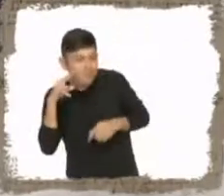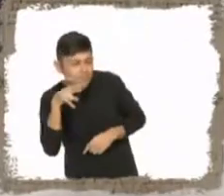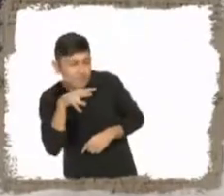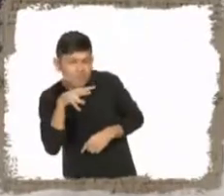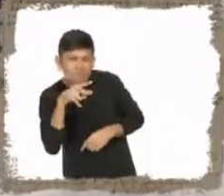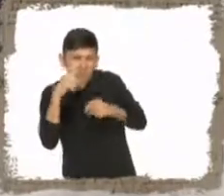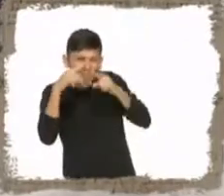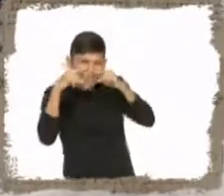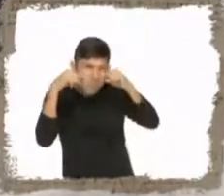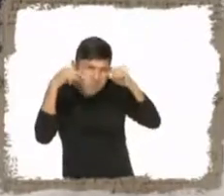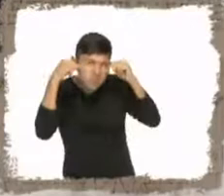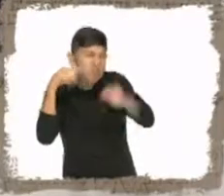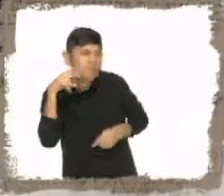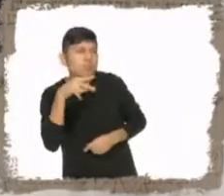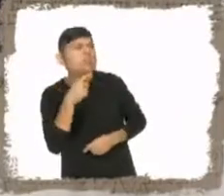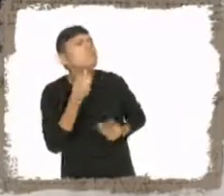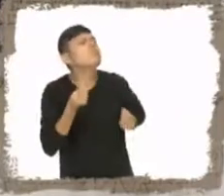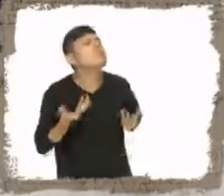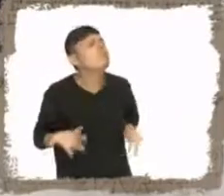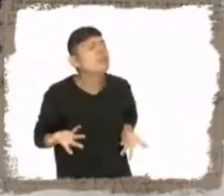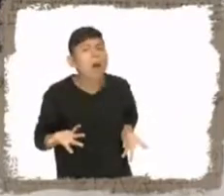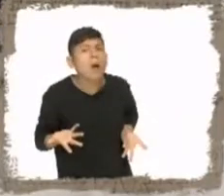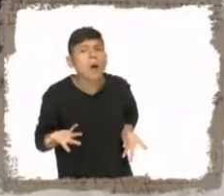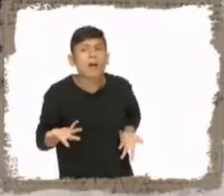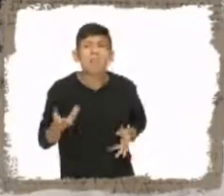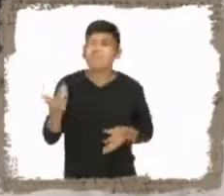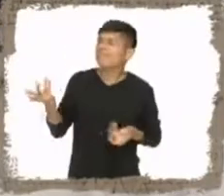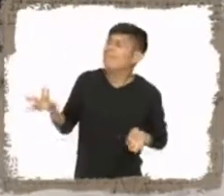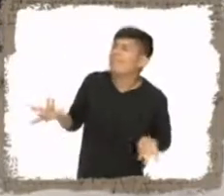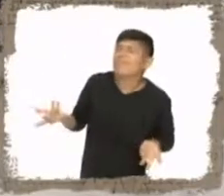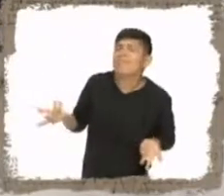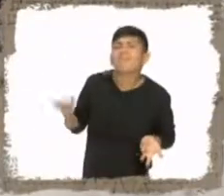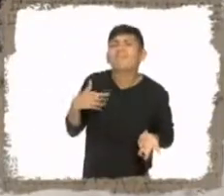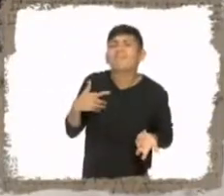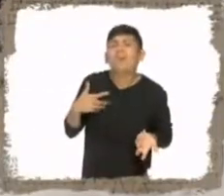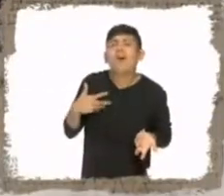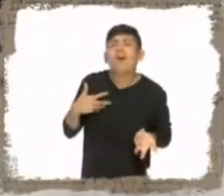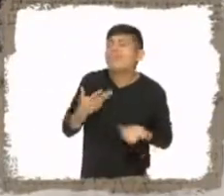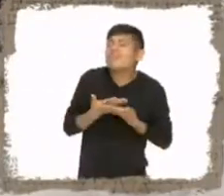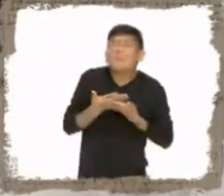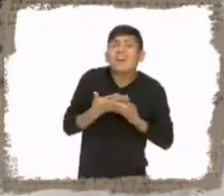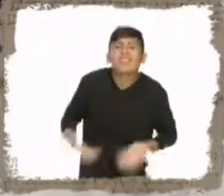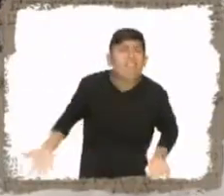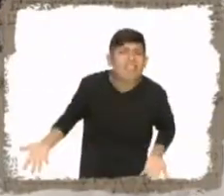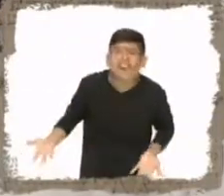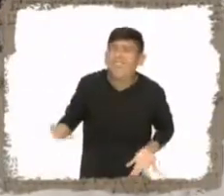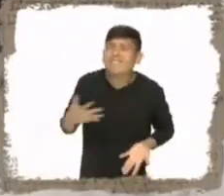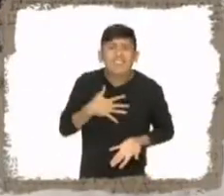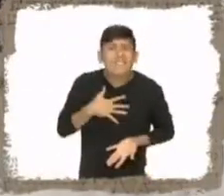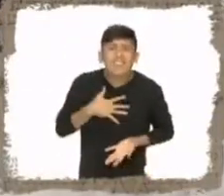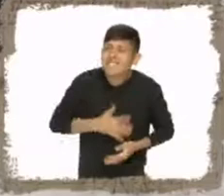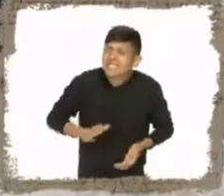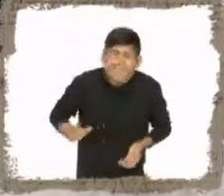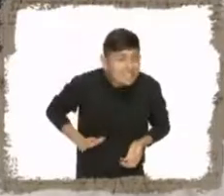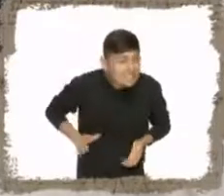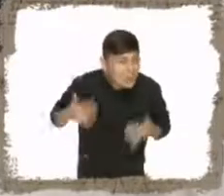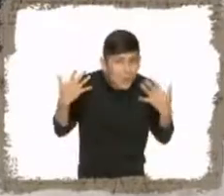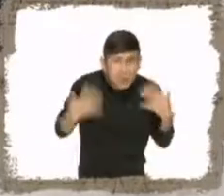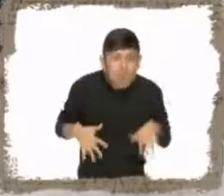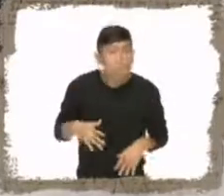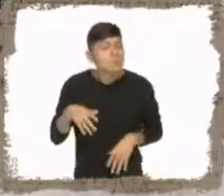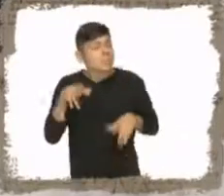que al verlo así tan ojeroso le preguntó: ¡Ea, hombre, qué te pasa! Bueno, dijo el dios, estoy cansado y